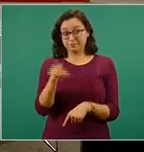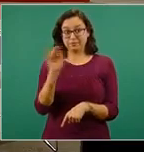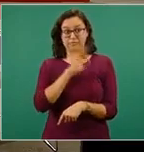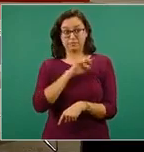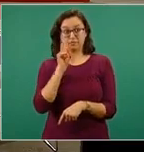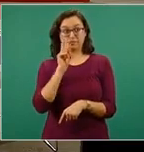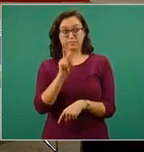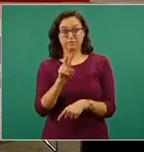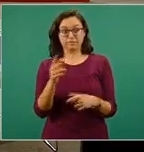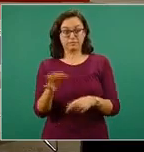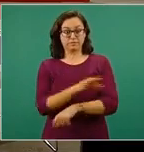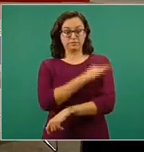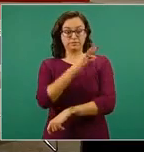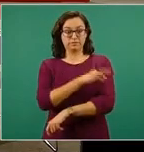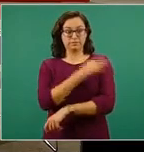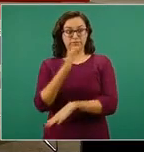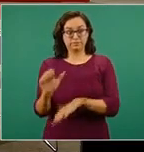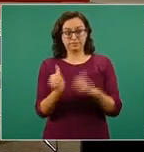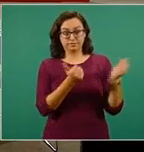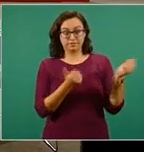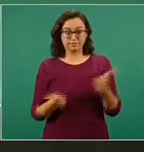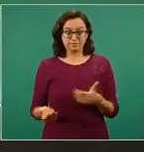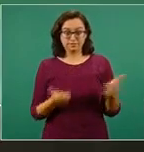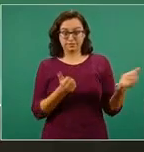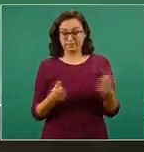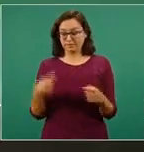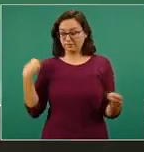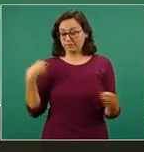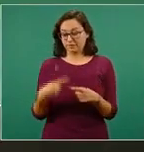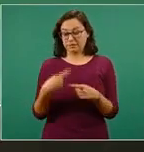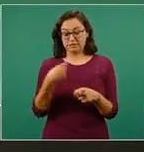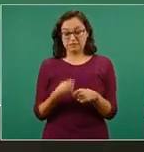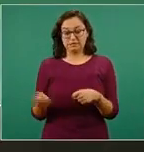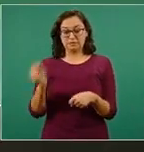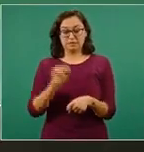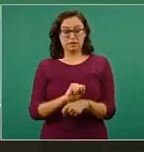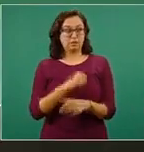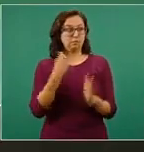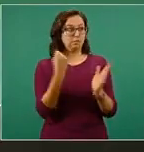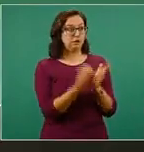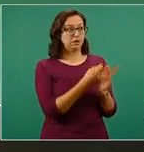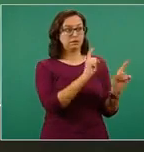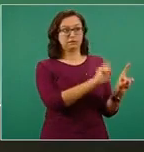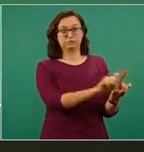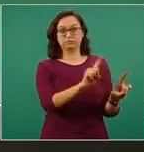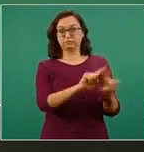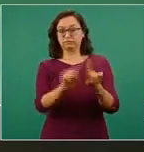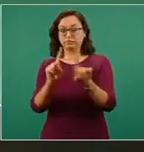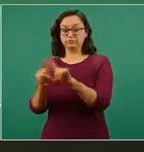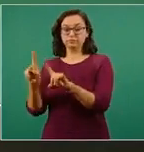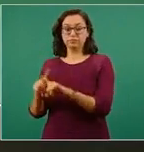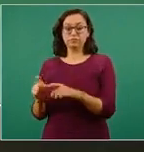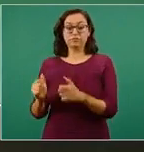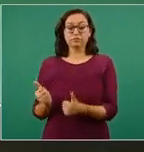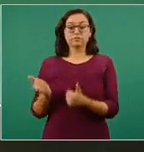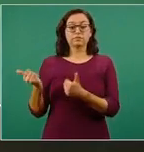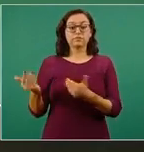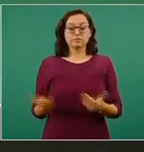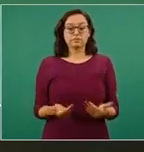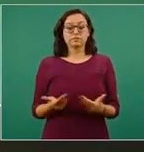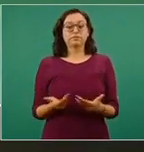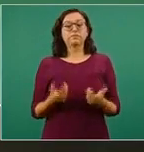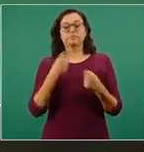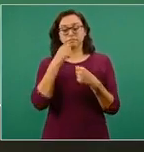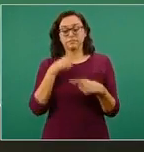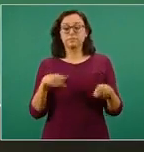cuántas vacunas se recibieron en esta semana de los diferentes laboratorios, nos hace el llamado